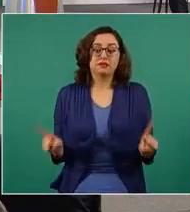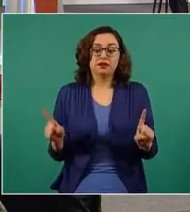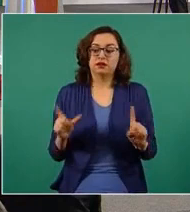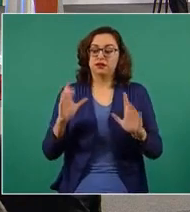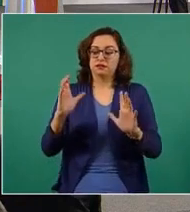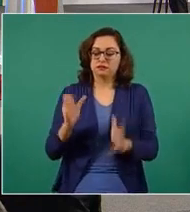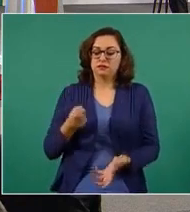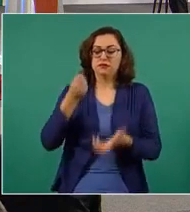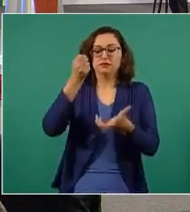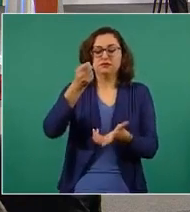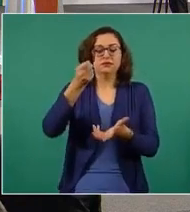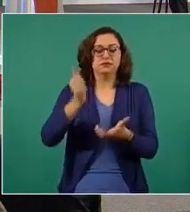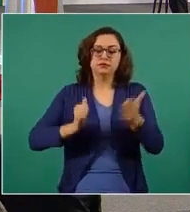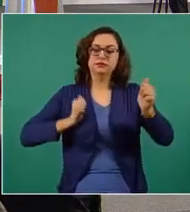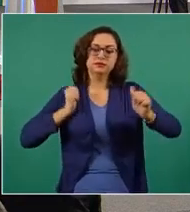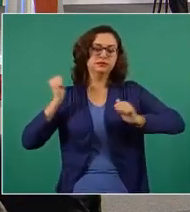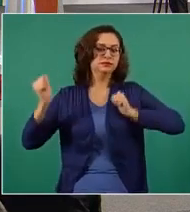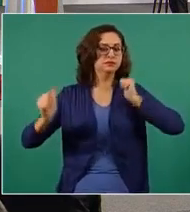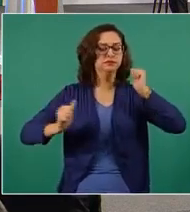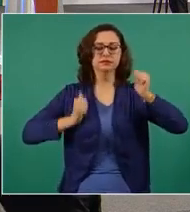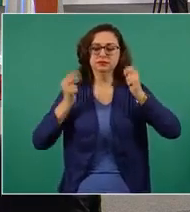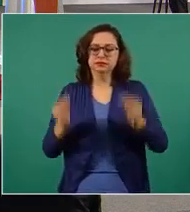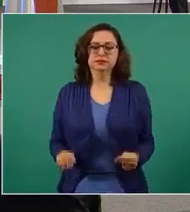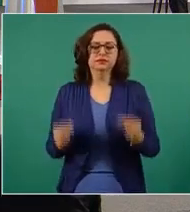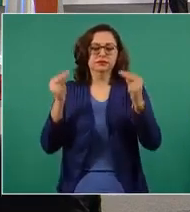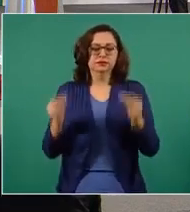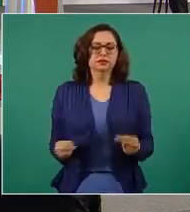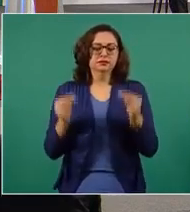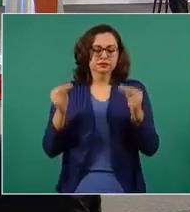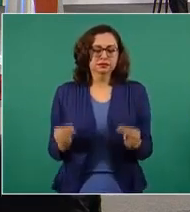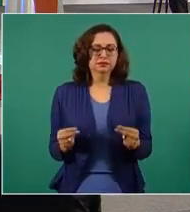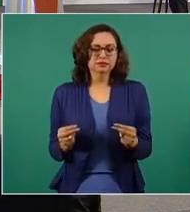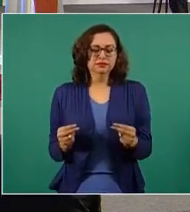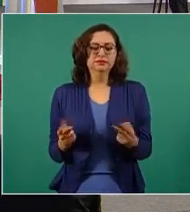Para cooptar y obtener